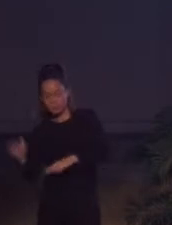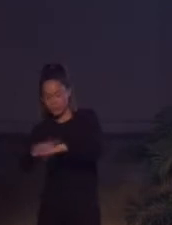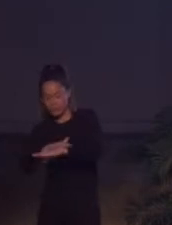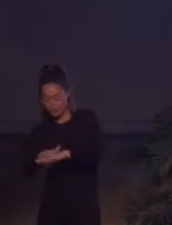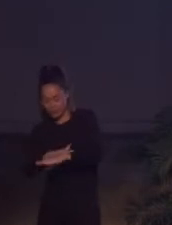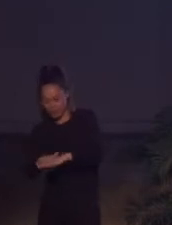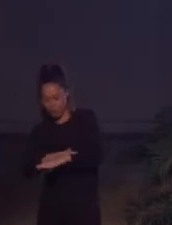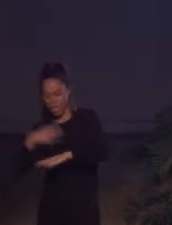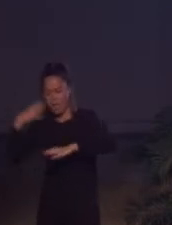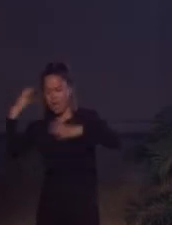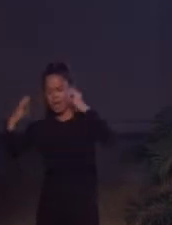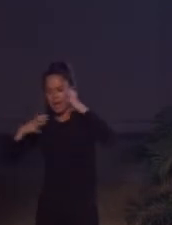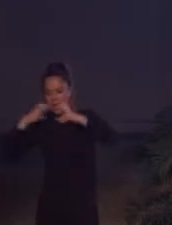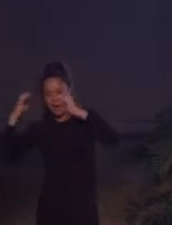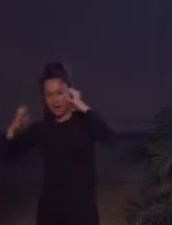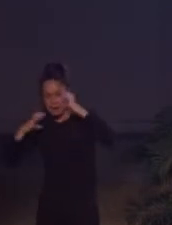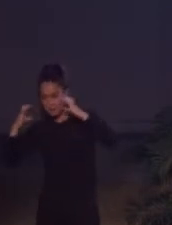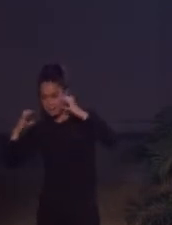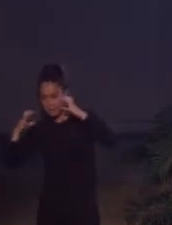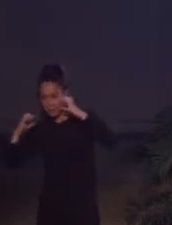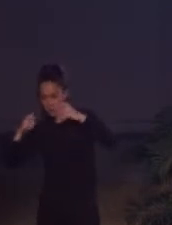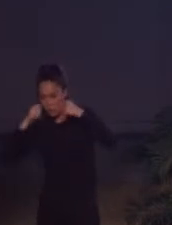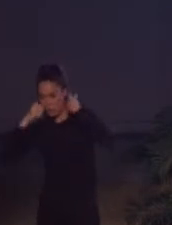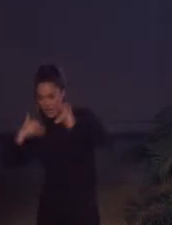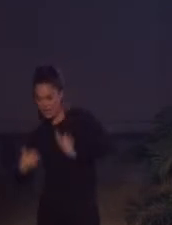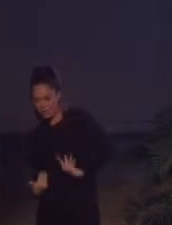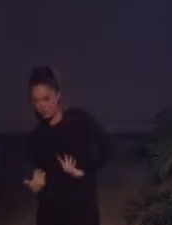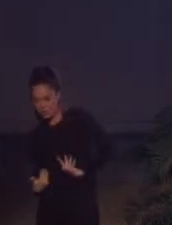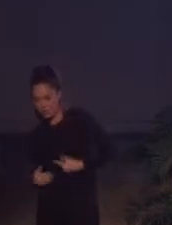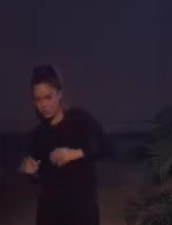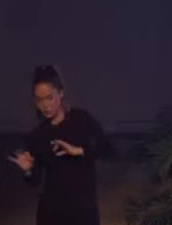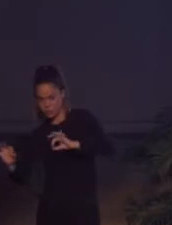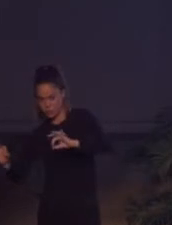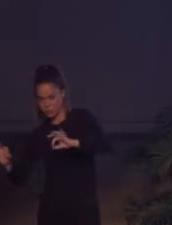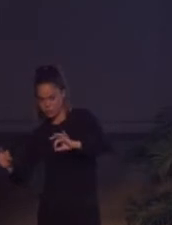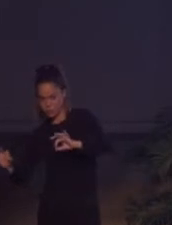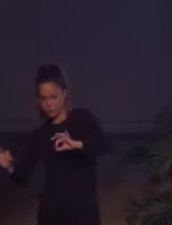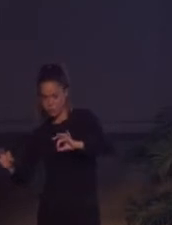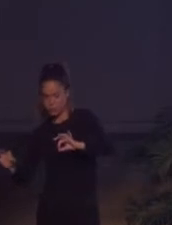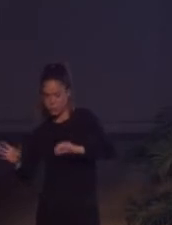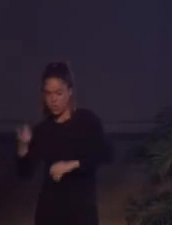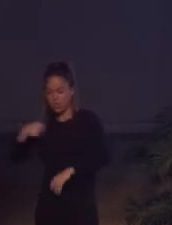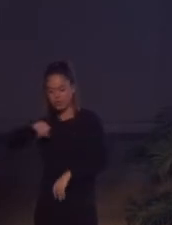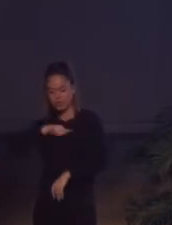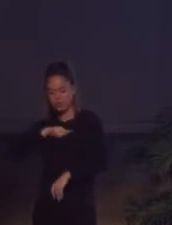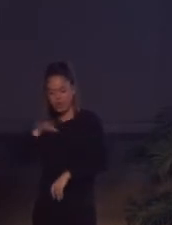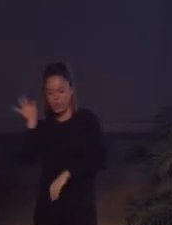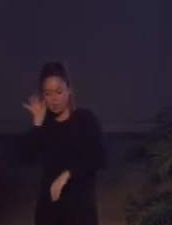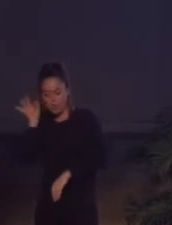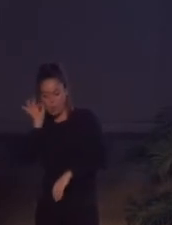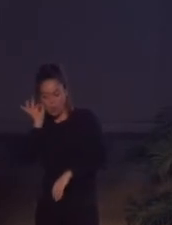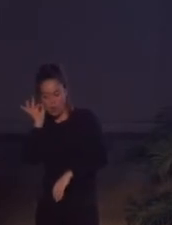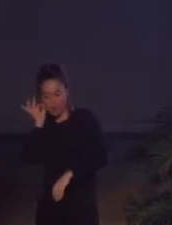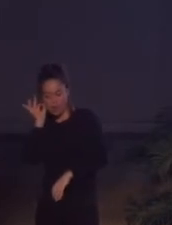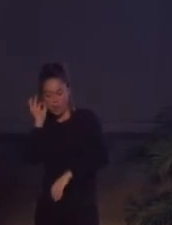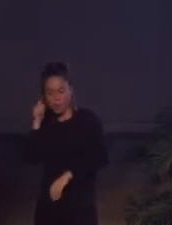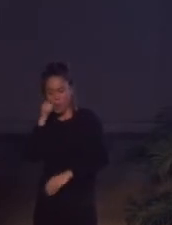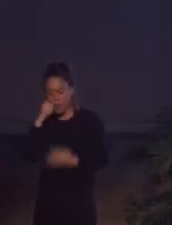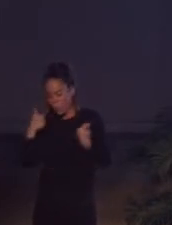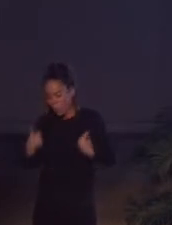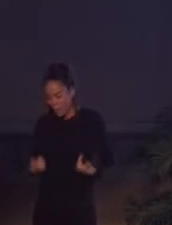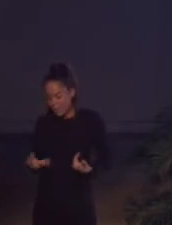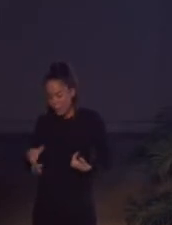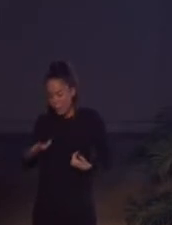que el especismo no es un humanismo, ¿no? Y ya hacía referencia a esto, que nosotros, como mujeres, como cuerpos disidentes,